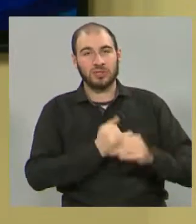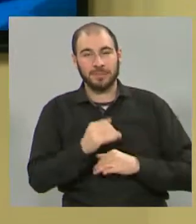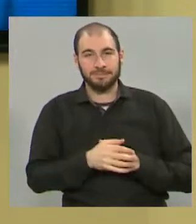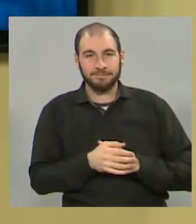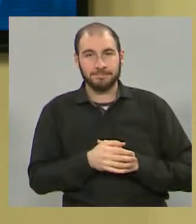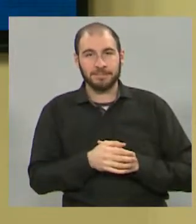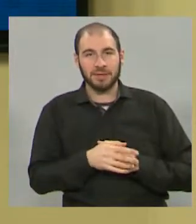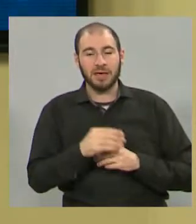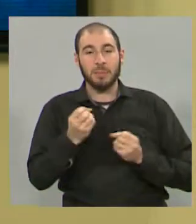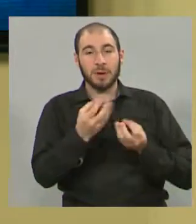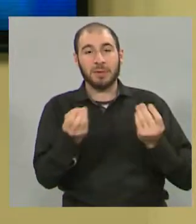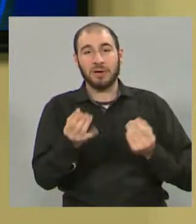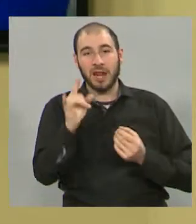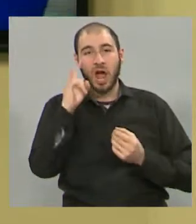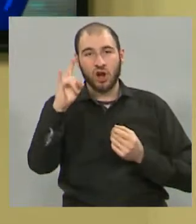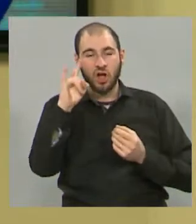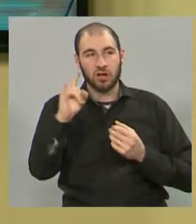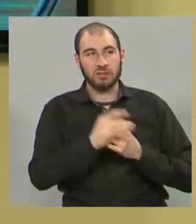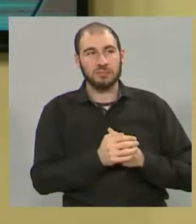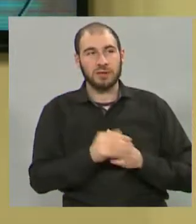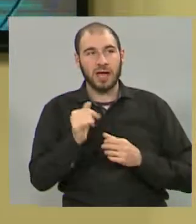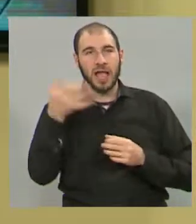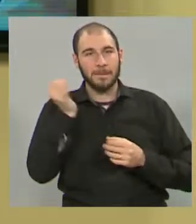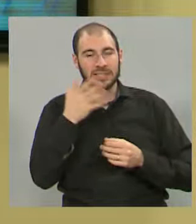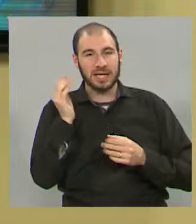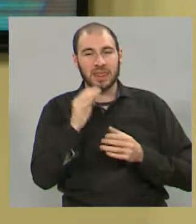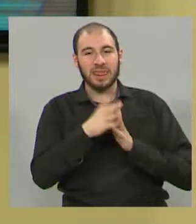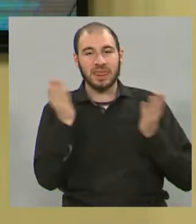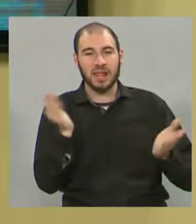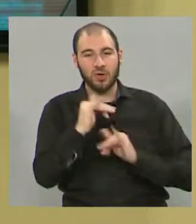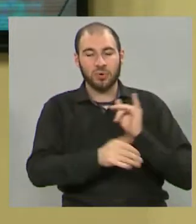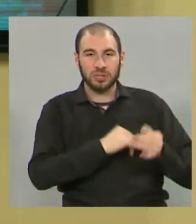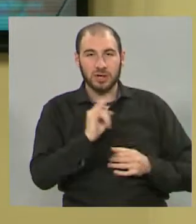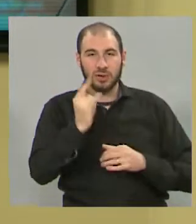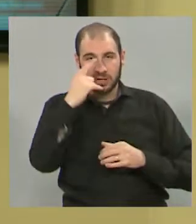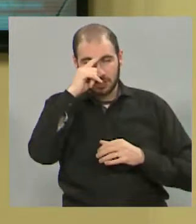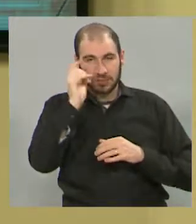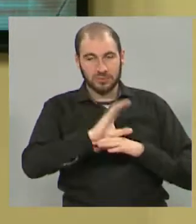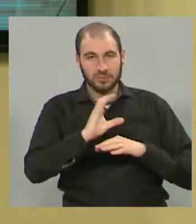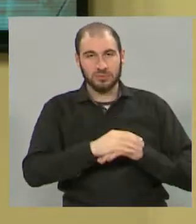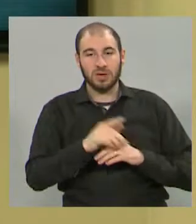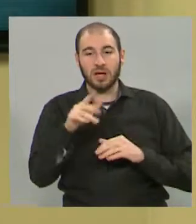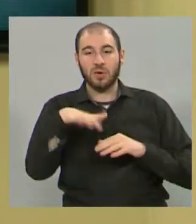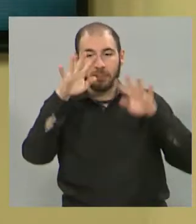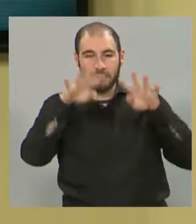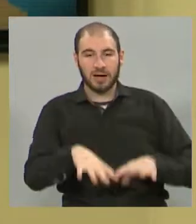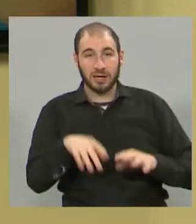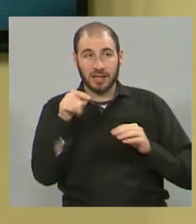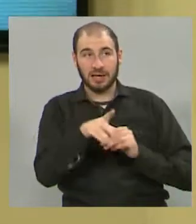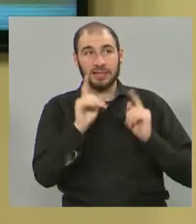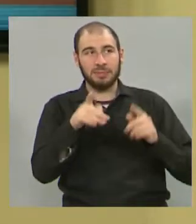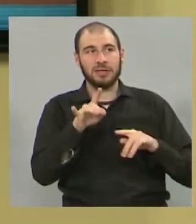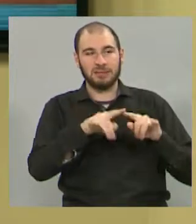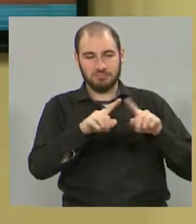pasó el primavera rock hubo una cobertura especial de los medios de la universidad allí en el portal y también